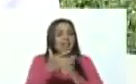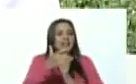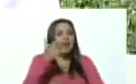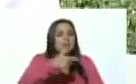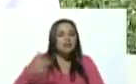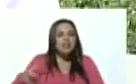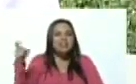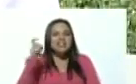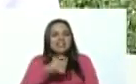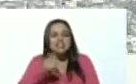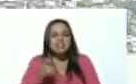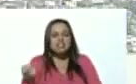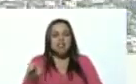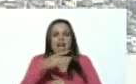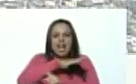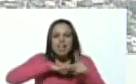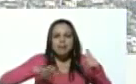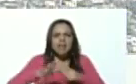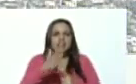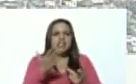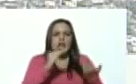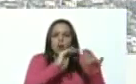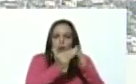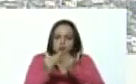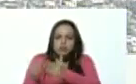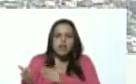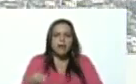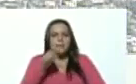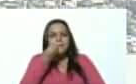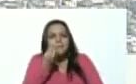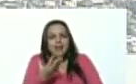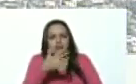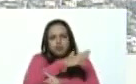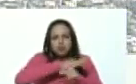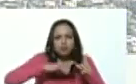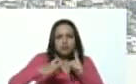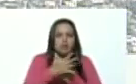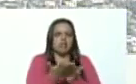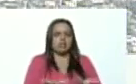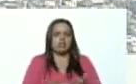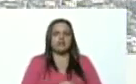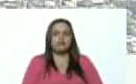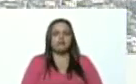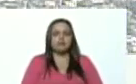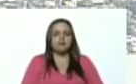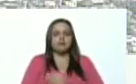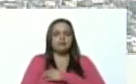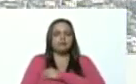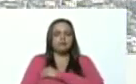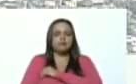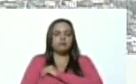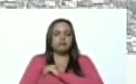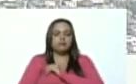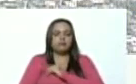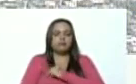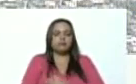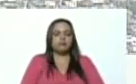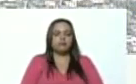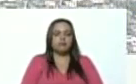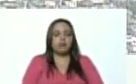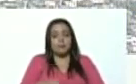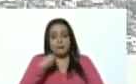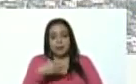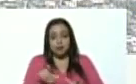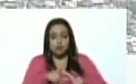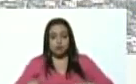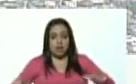necesita, el hábitat y la comunidad. Bello hábitat, funcional hábitat, hermoso hábitat